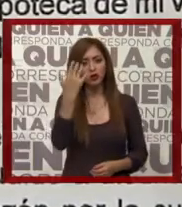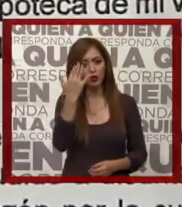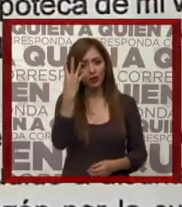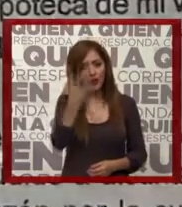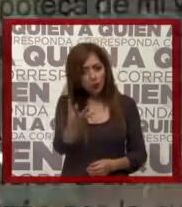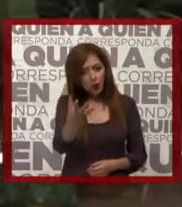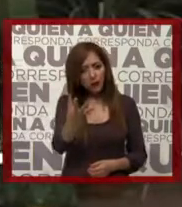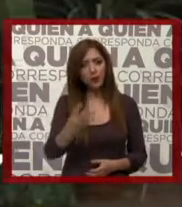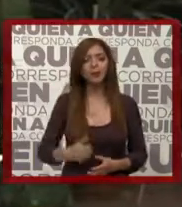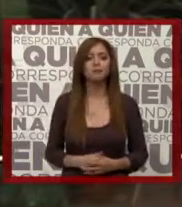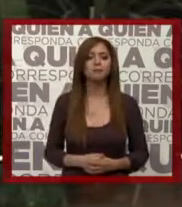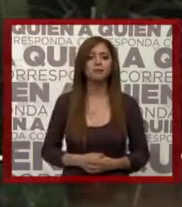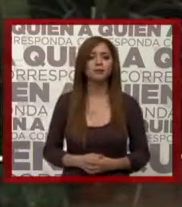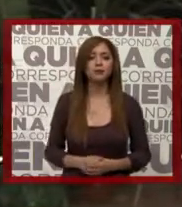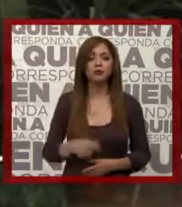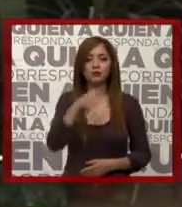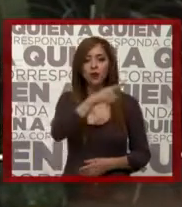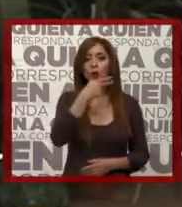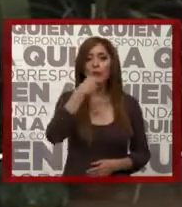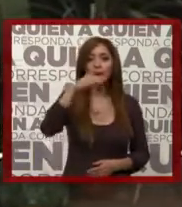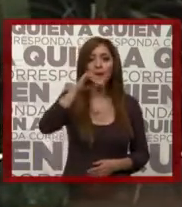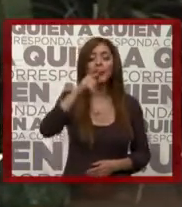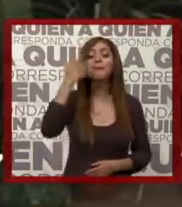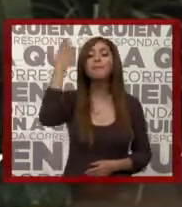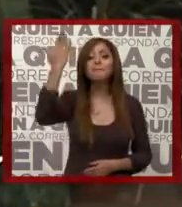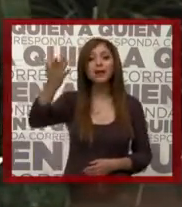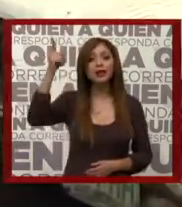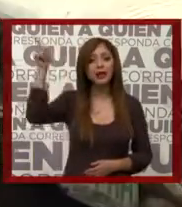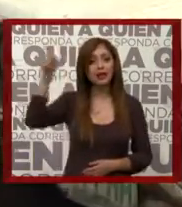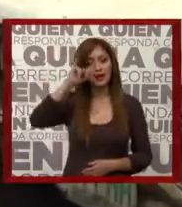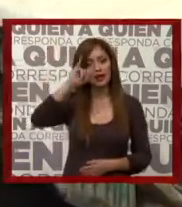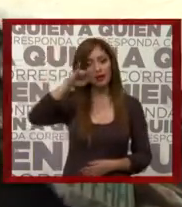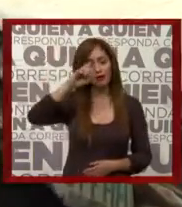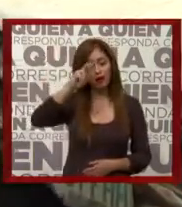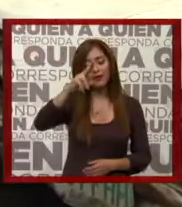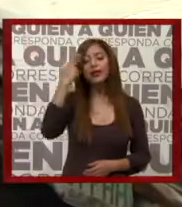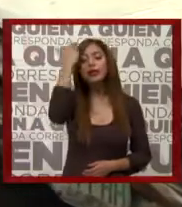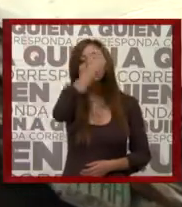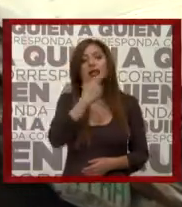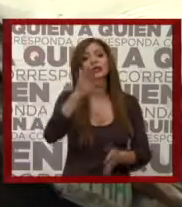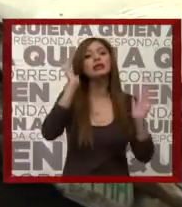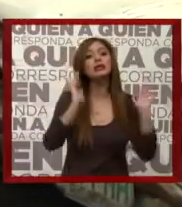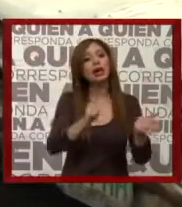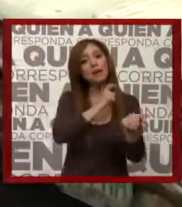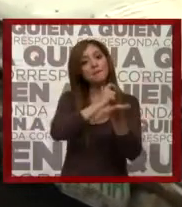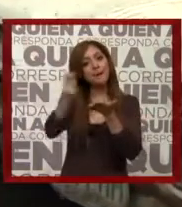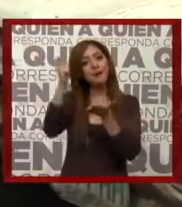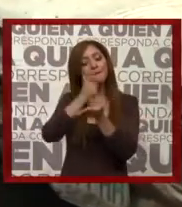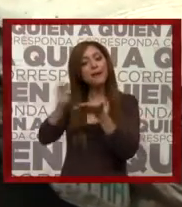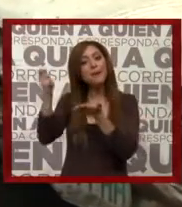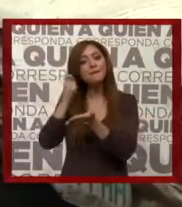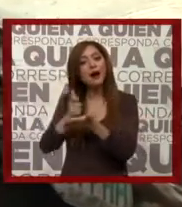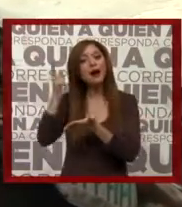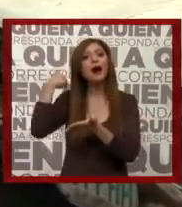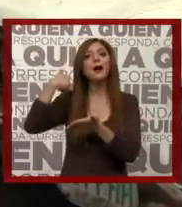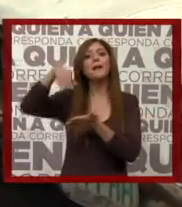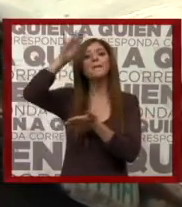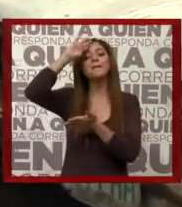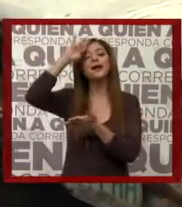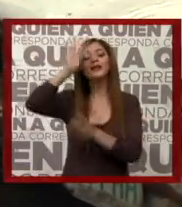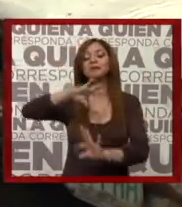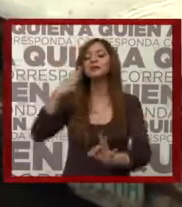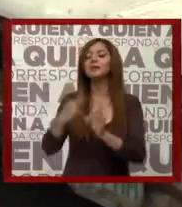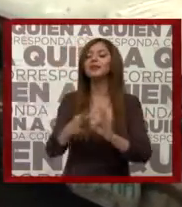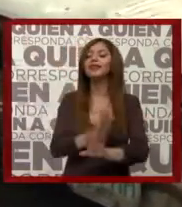276.454 pesos. Lo que solicita don Martín es que el Infonavit revise exhaustivamente los pagos realizados de la casa que creía cumpliría uno de sus